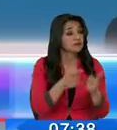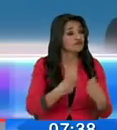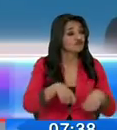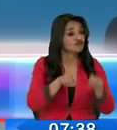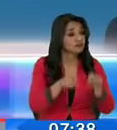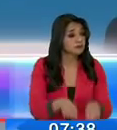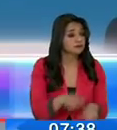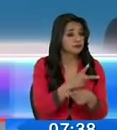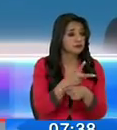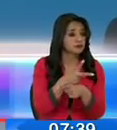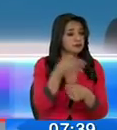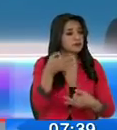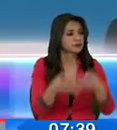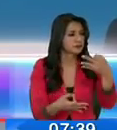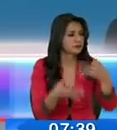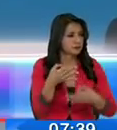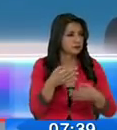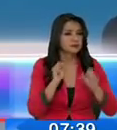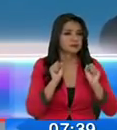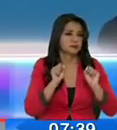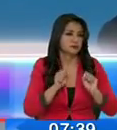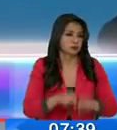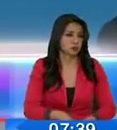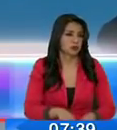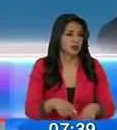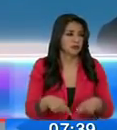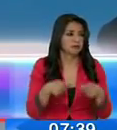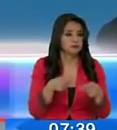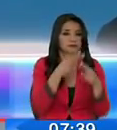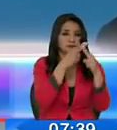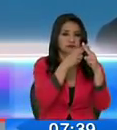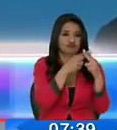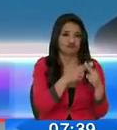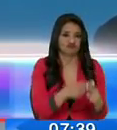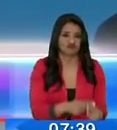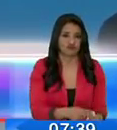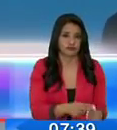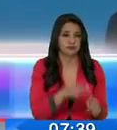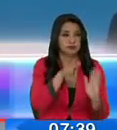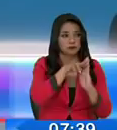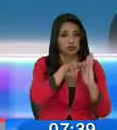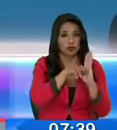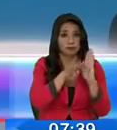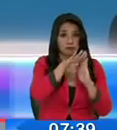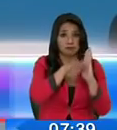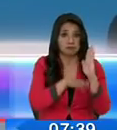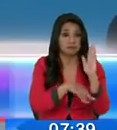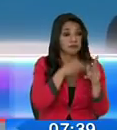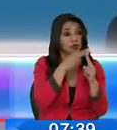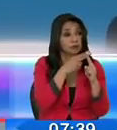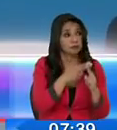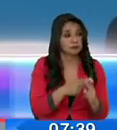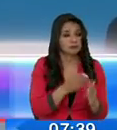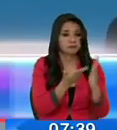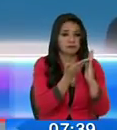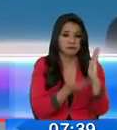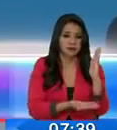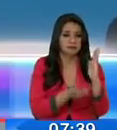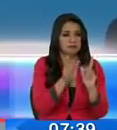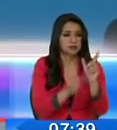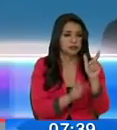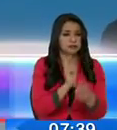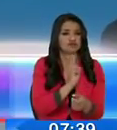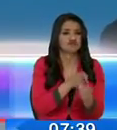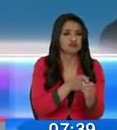judicatura, se nos posibilitó que entreguemos un listado de personas que podrían ser parte